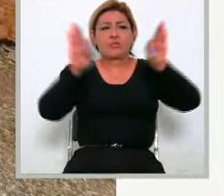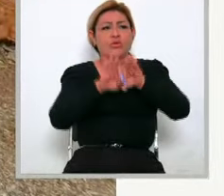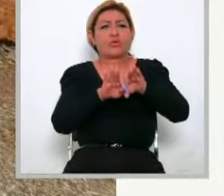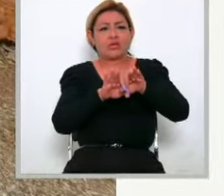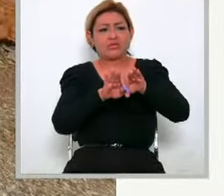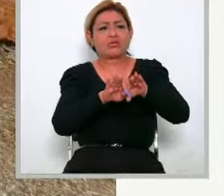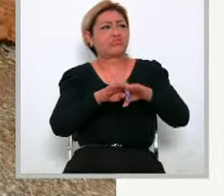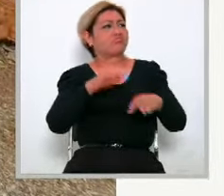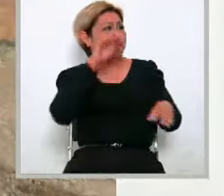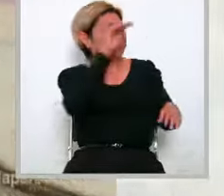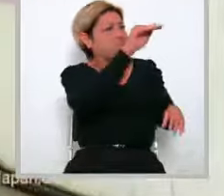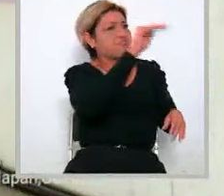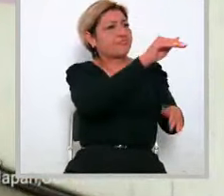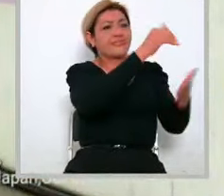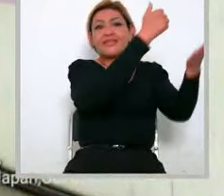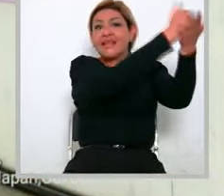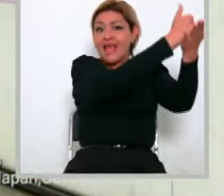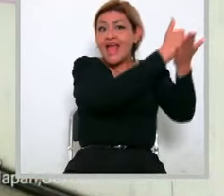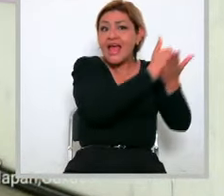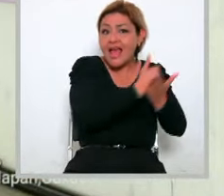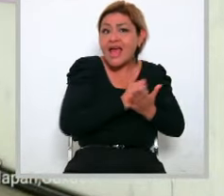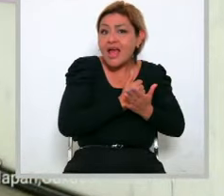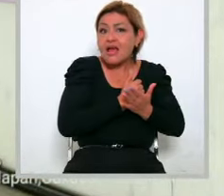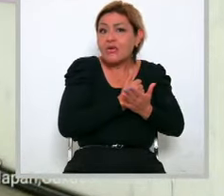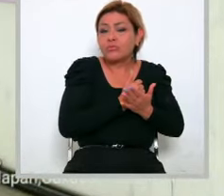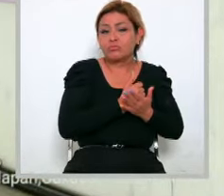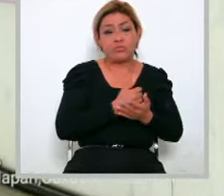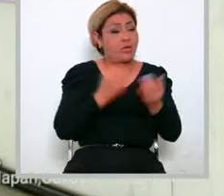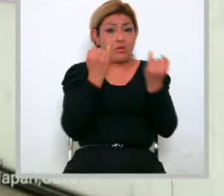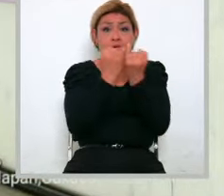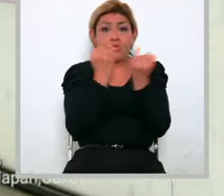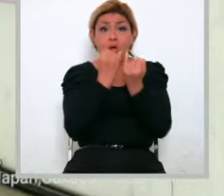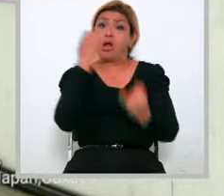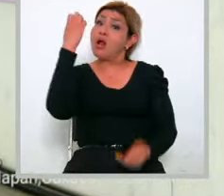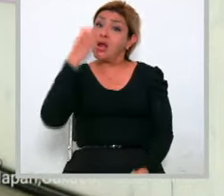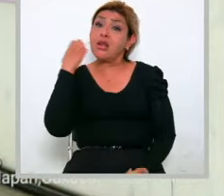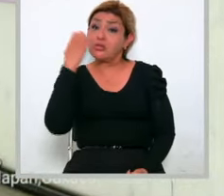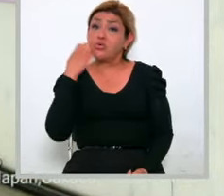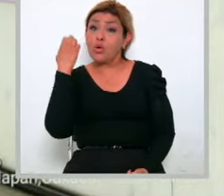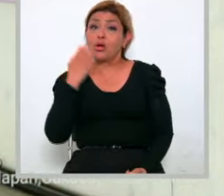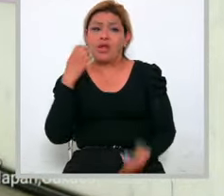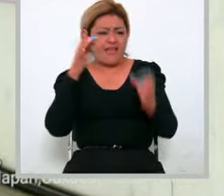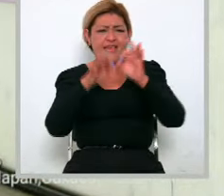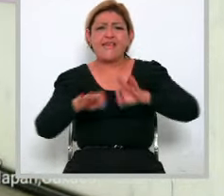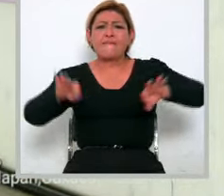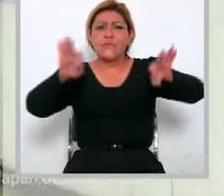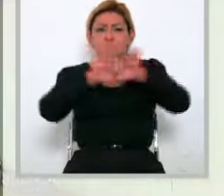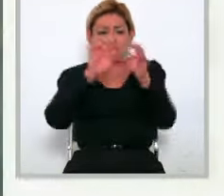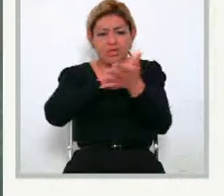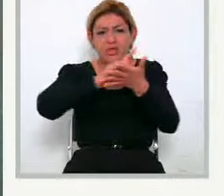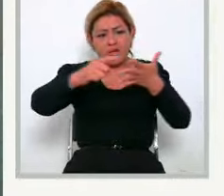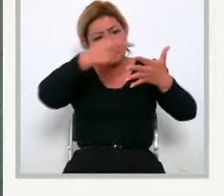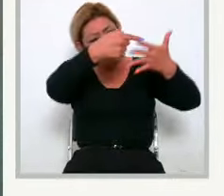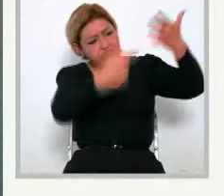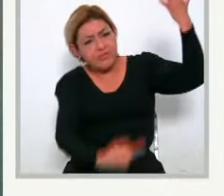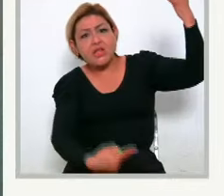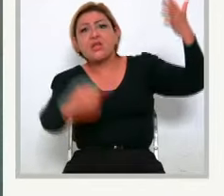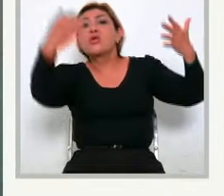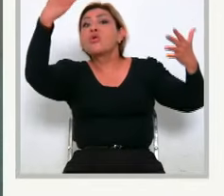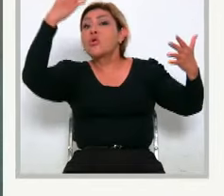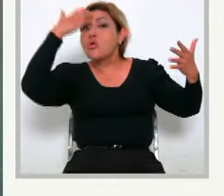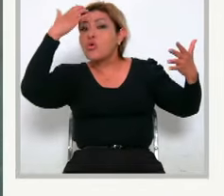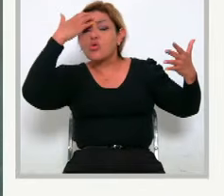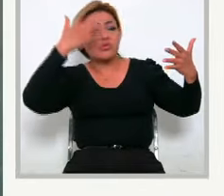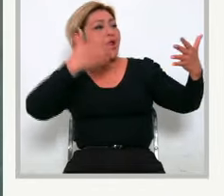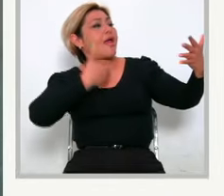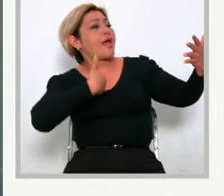las escuelas, que le comenten cuáles son sus derechos, sí, porque muchos de los niños pues no saben cuáles son sus derechos. Y es que puedo